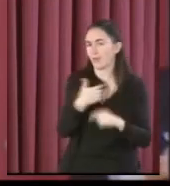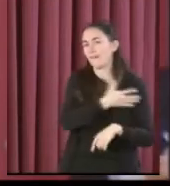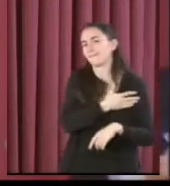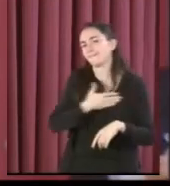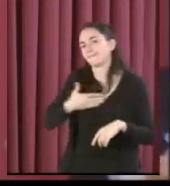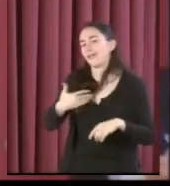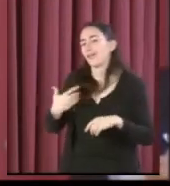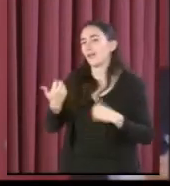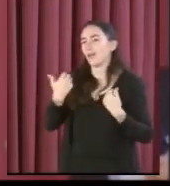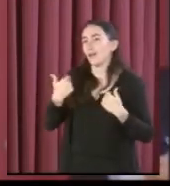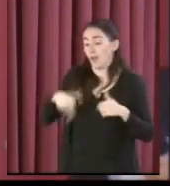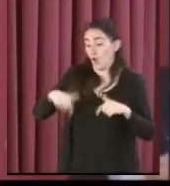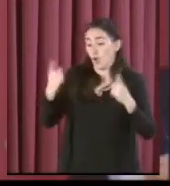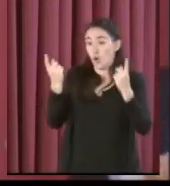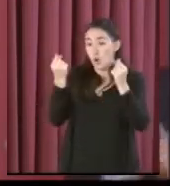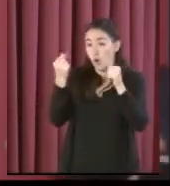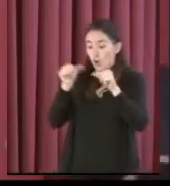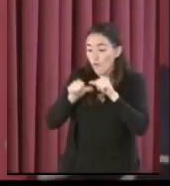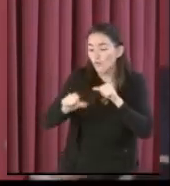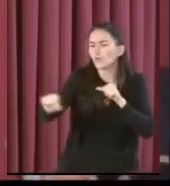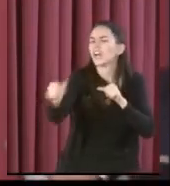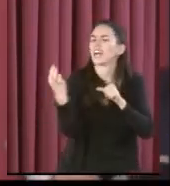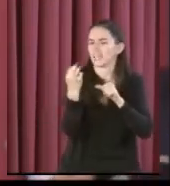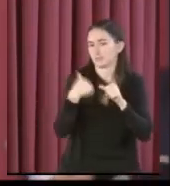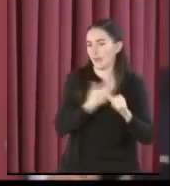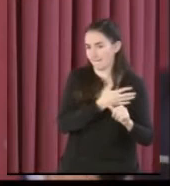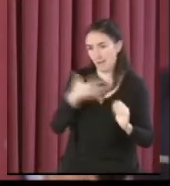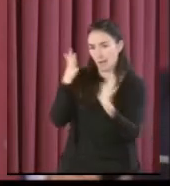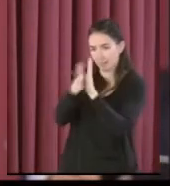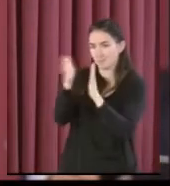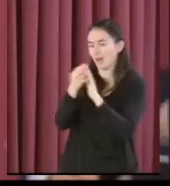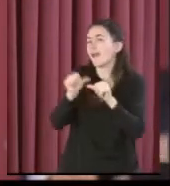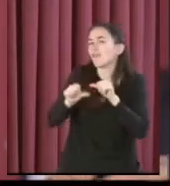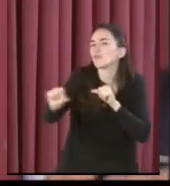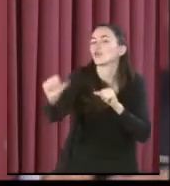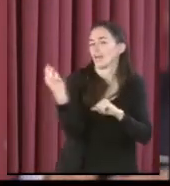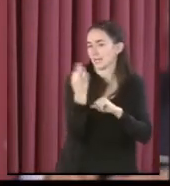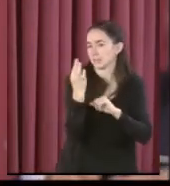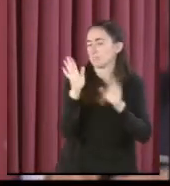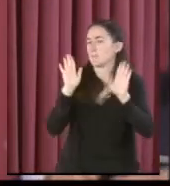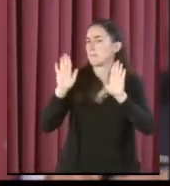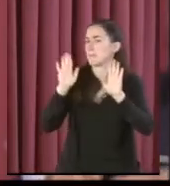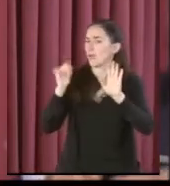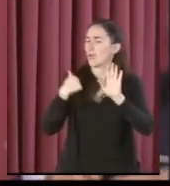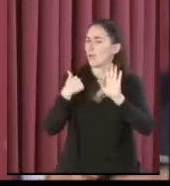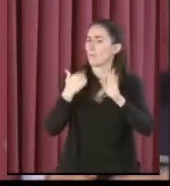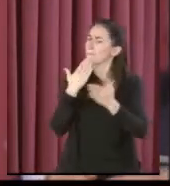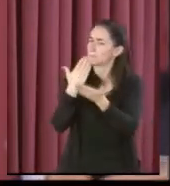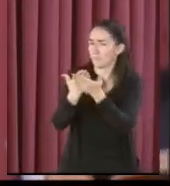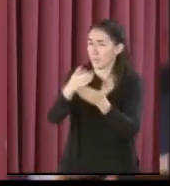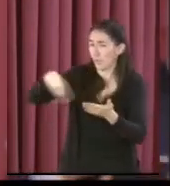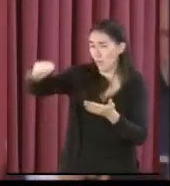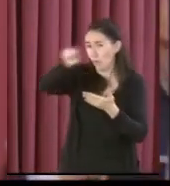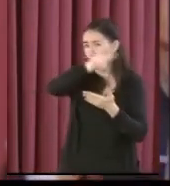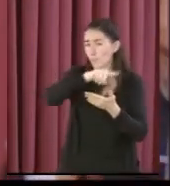los retos que Logroño tiene por delante. Pero les pido que no olviden, como no olvidan nuestros convecinos, que si hoy